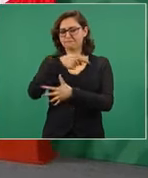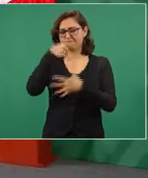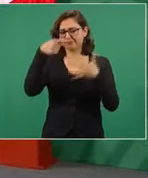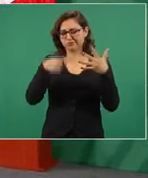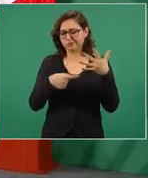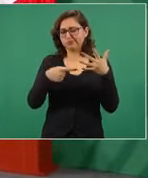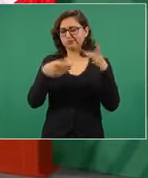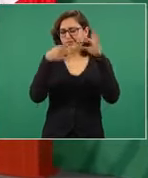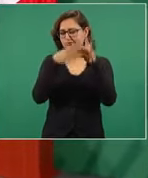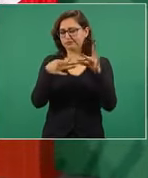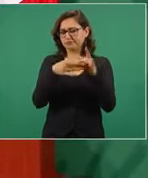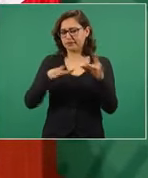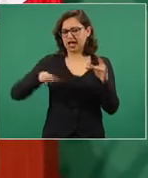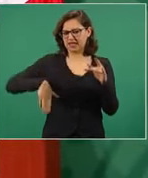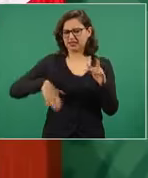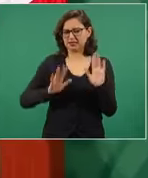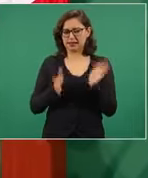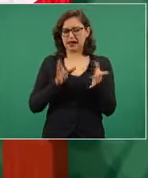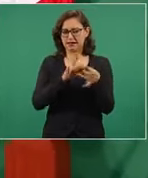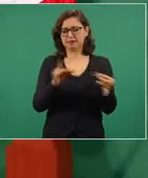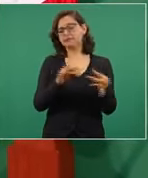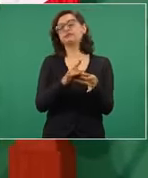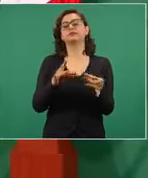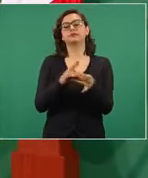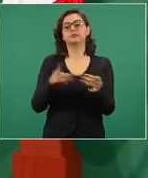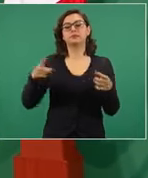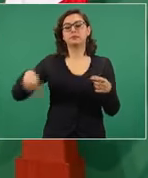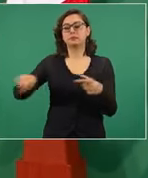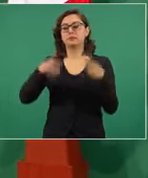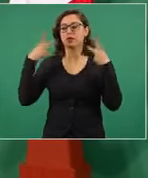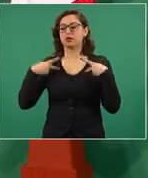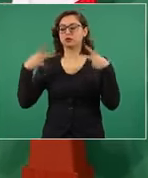para que no se exponga a migrantes,